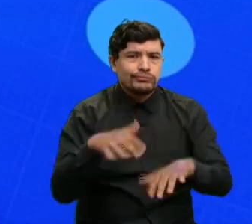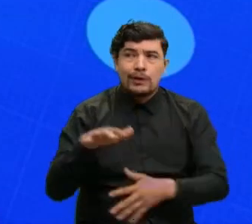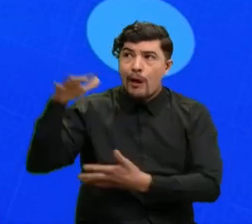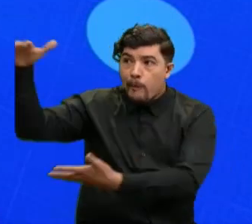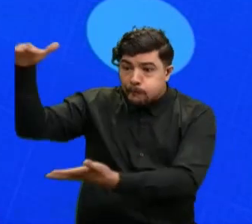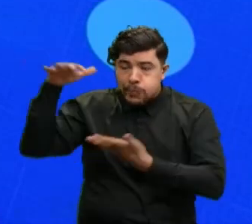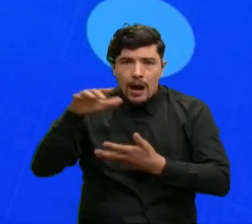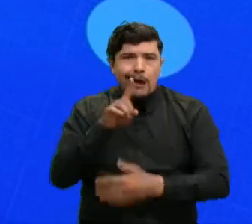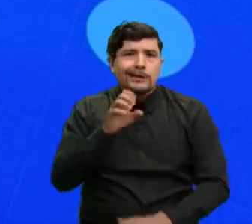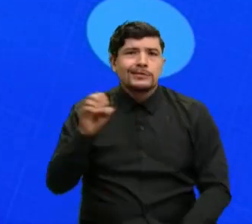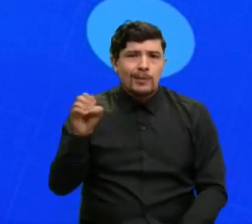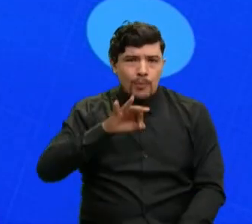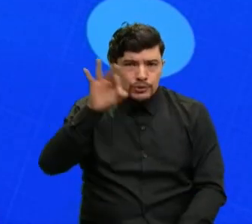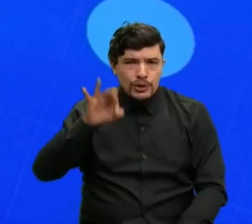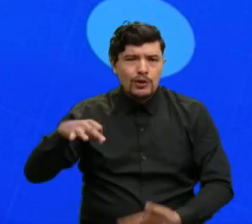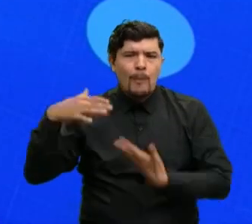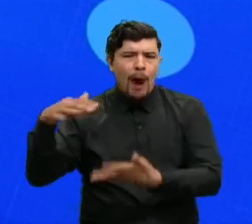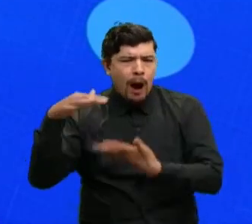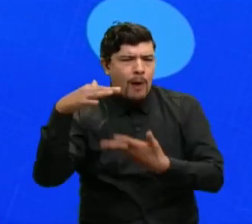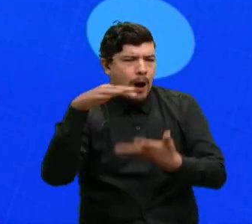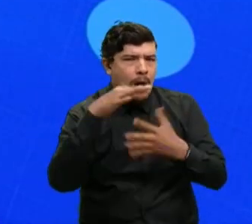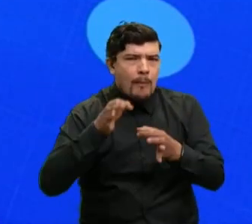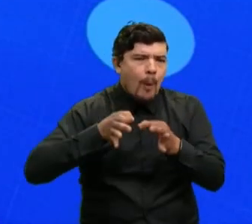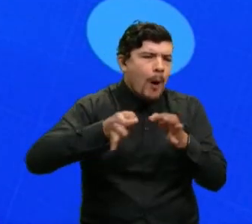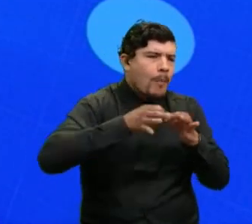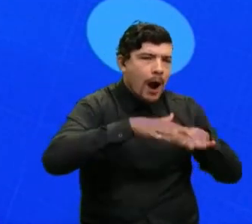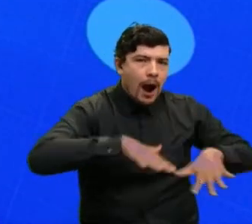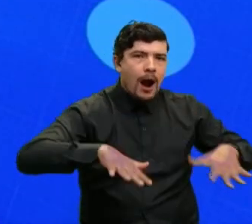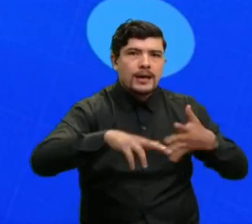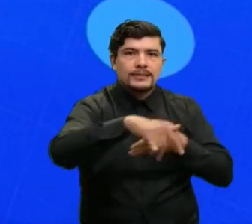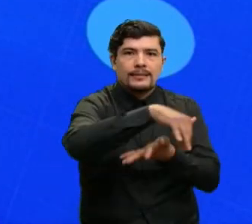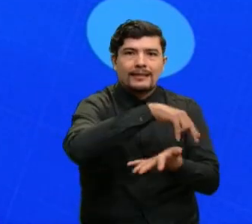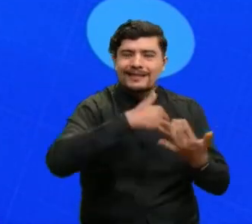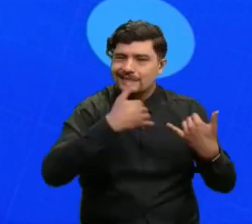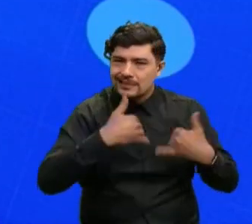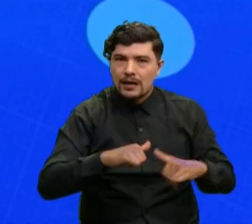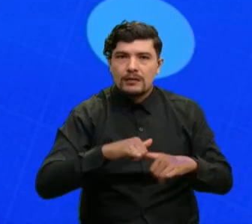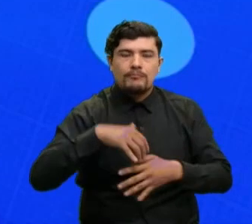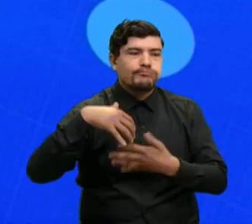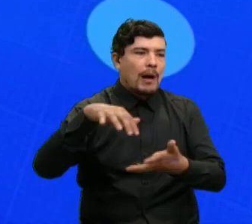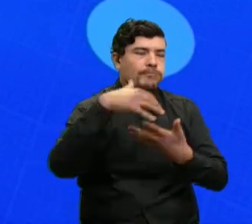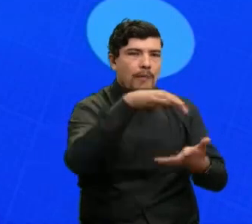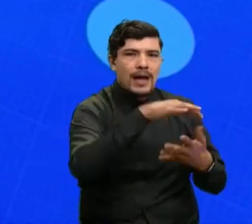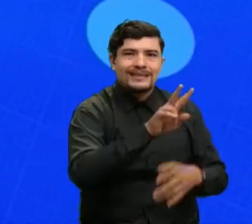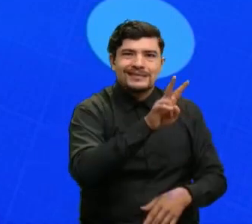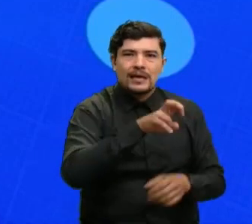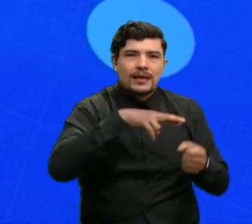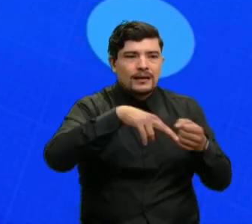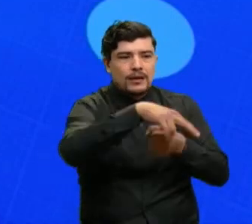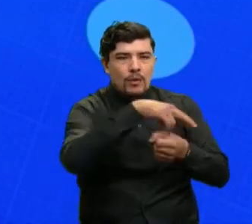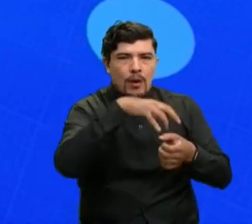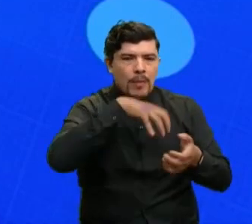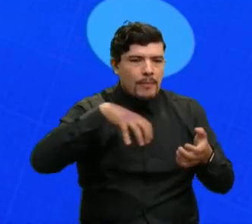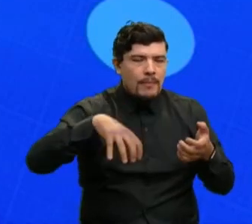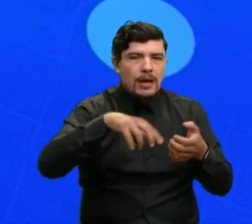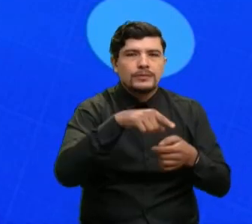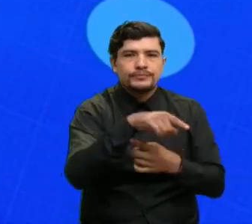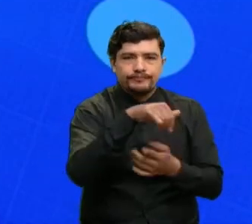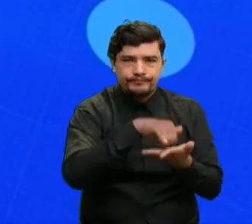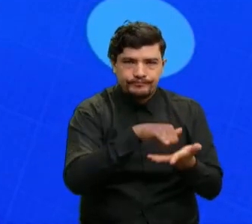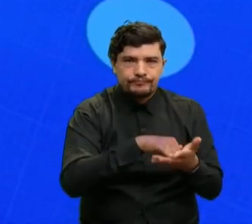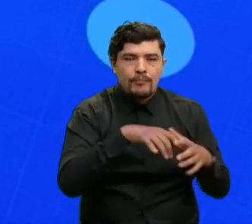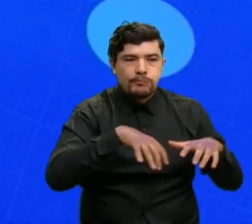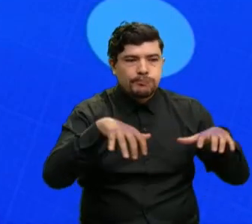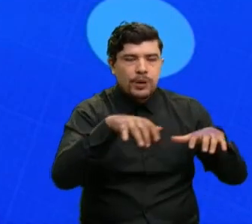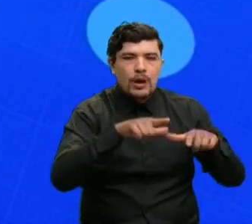toda nuestros centros de acopio del territorio, en todas nuestras 7 provincias donde contamos con estos centros de